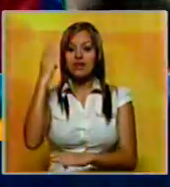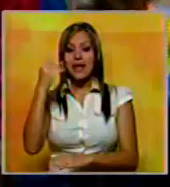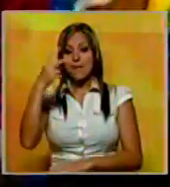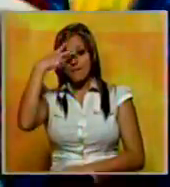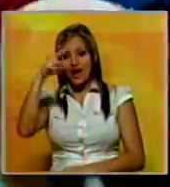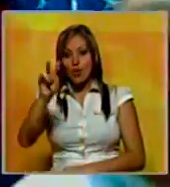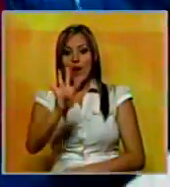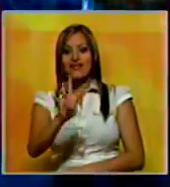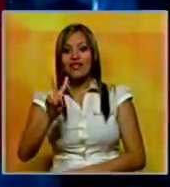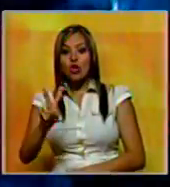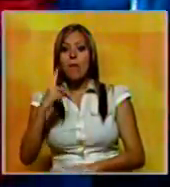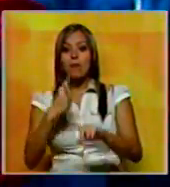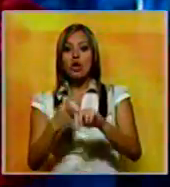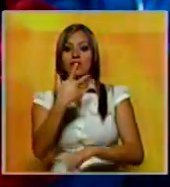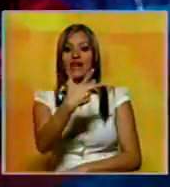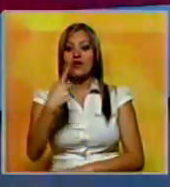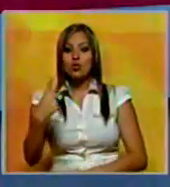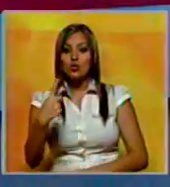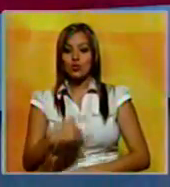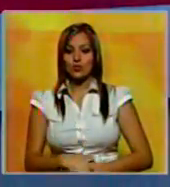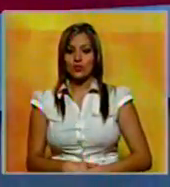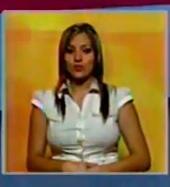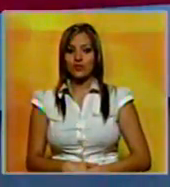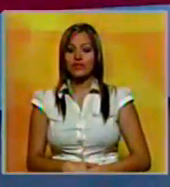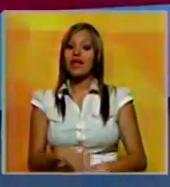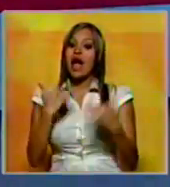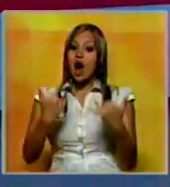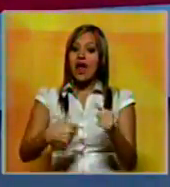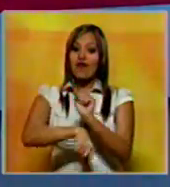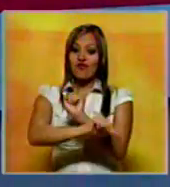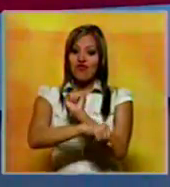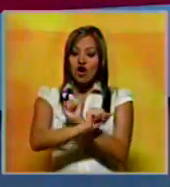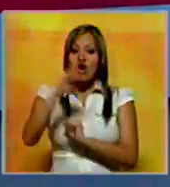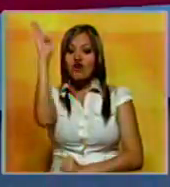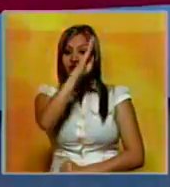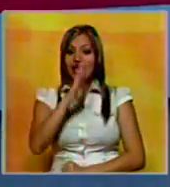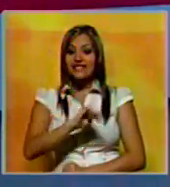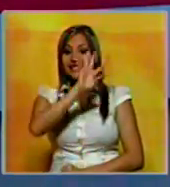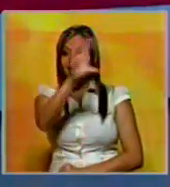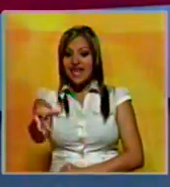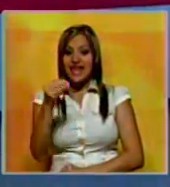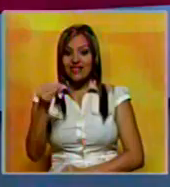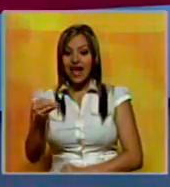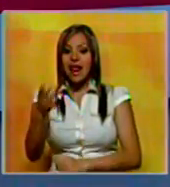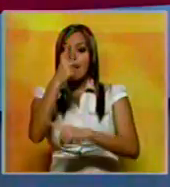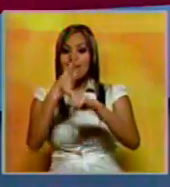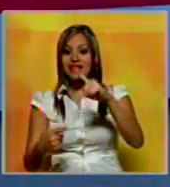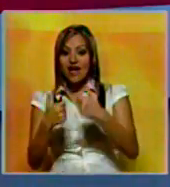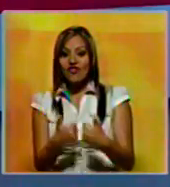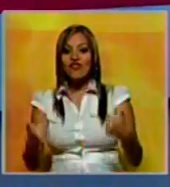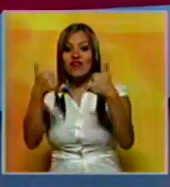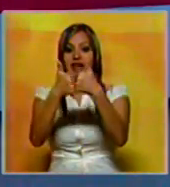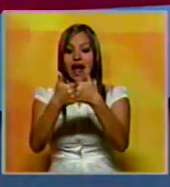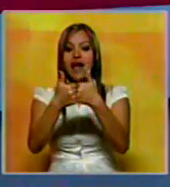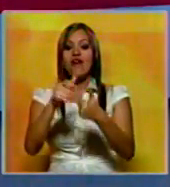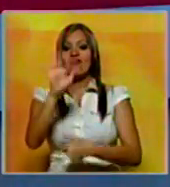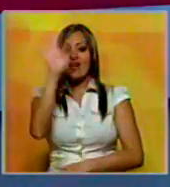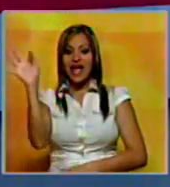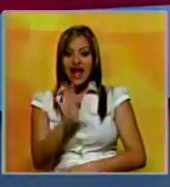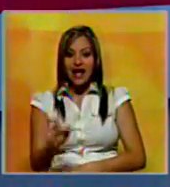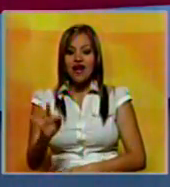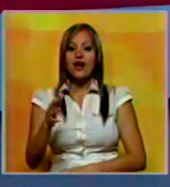42 por 31 y hablemos ahora de fútbol porque Brasil e Italia avanzaron a la semifinal de la Copa confederaciones